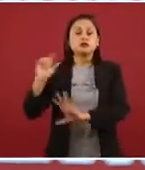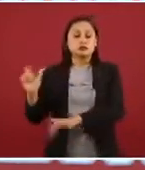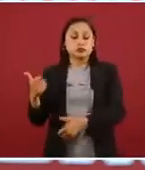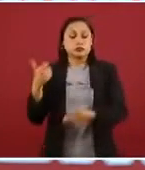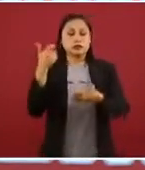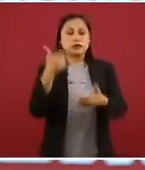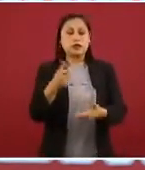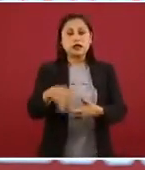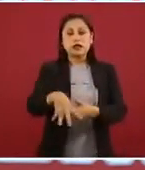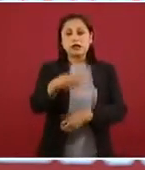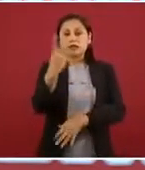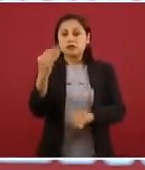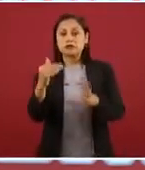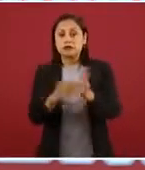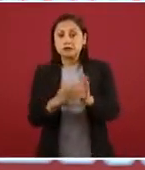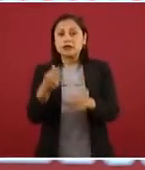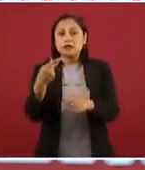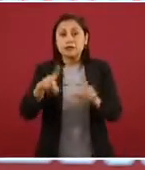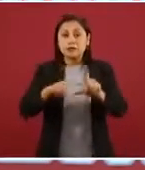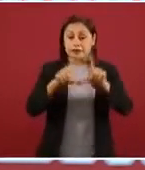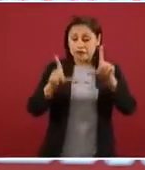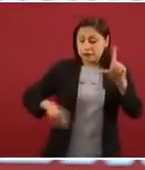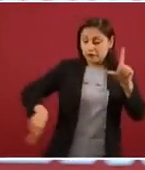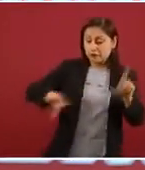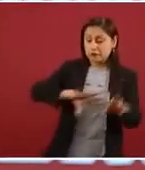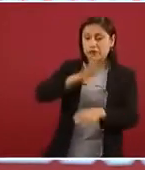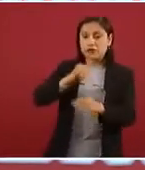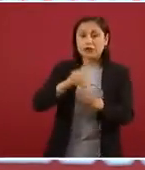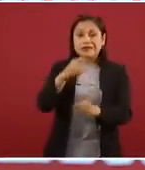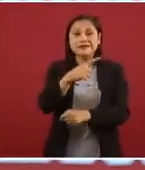son 103 mil escuelas. O sea, tienen mucho trabajo.